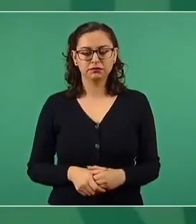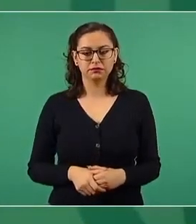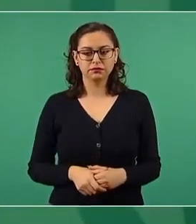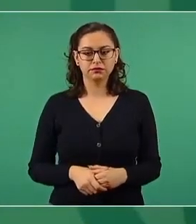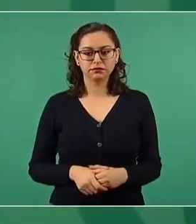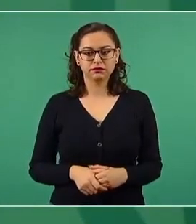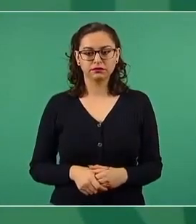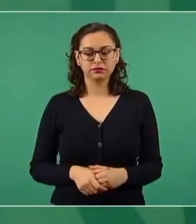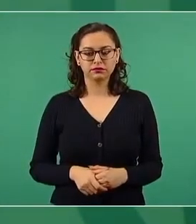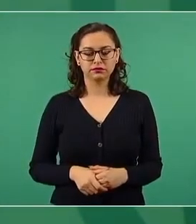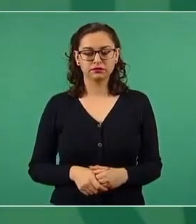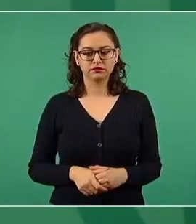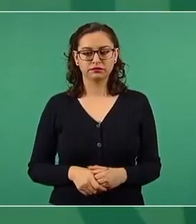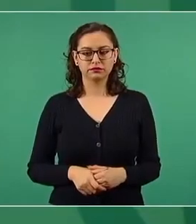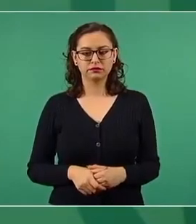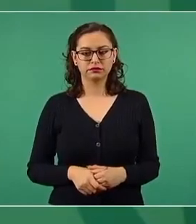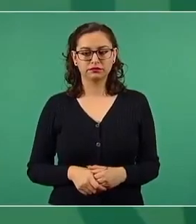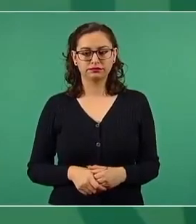Es de los países que tiene